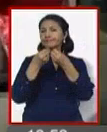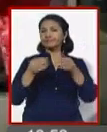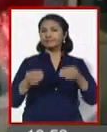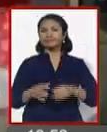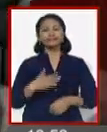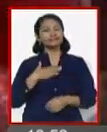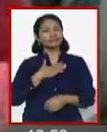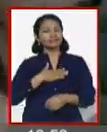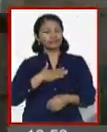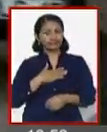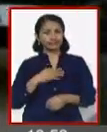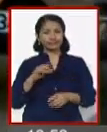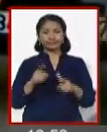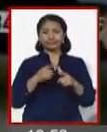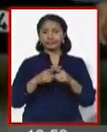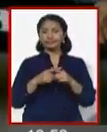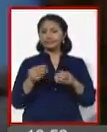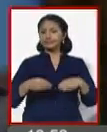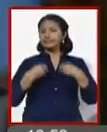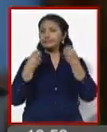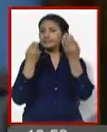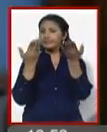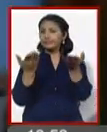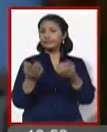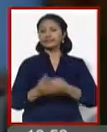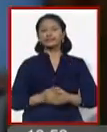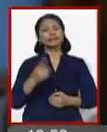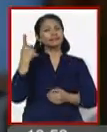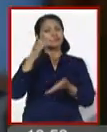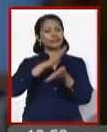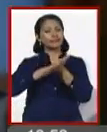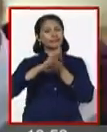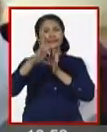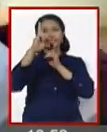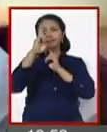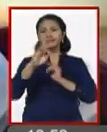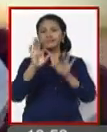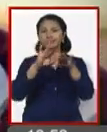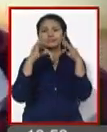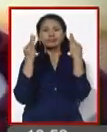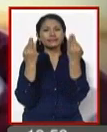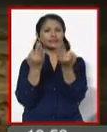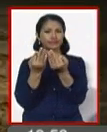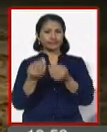nosotros. Por lo tanto, la van a entregar para limpiar el honor de nuestra